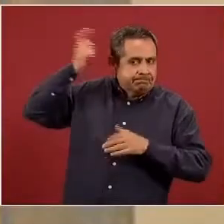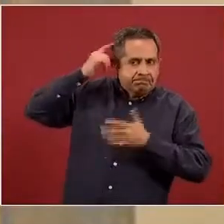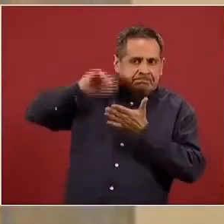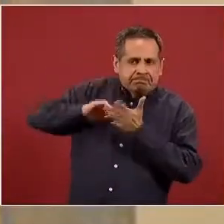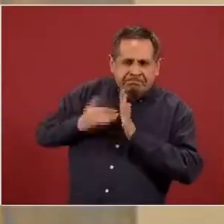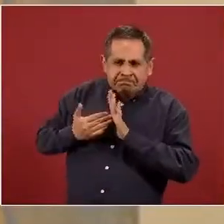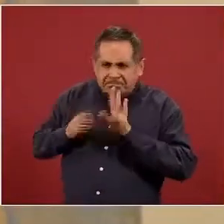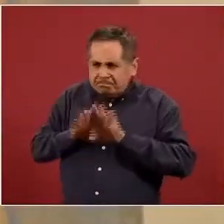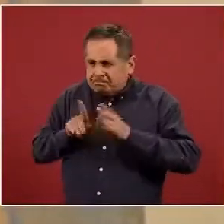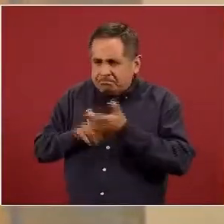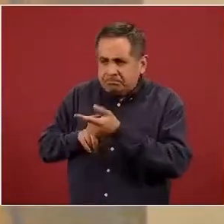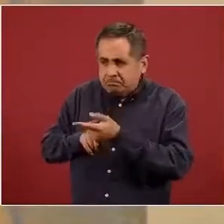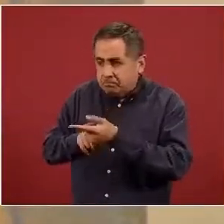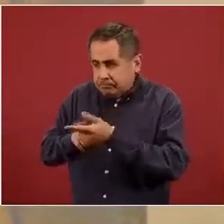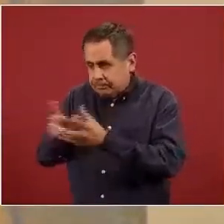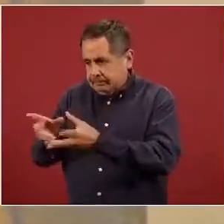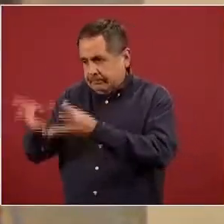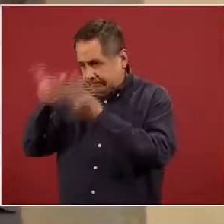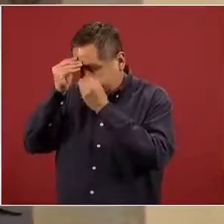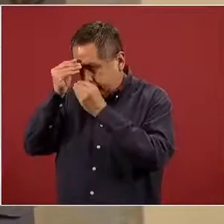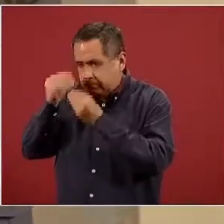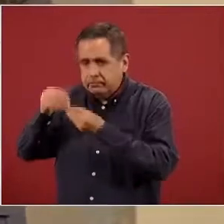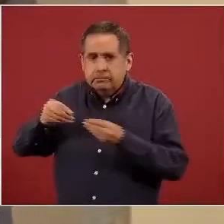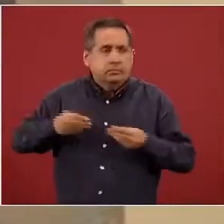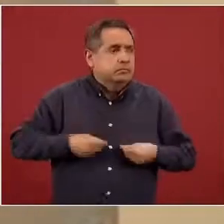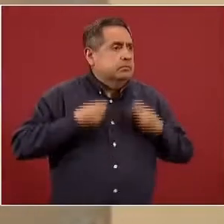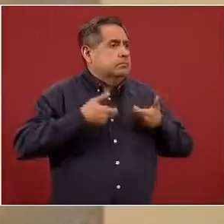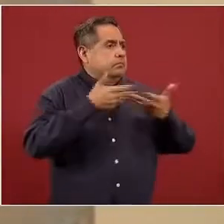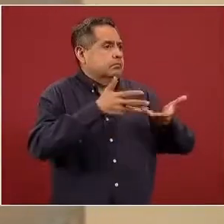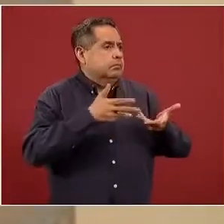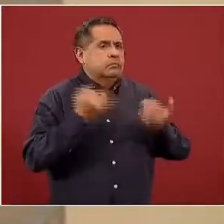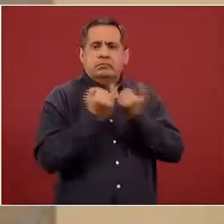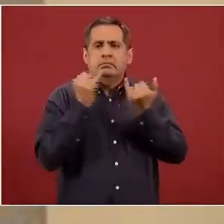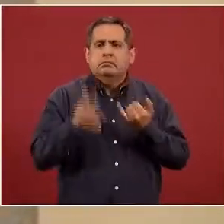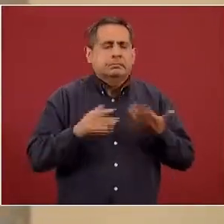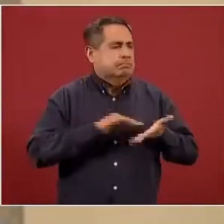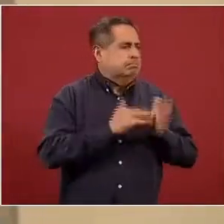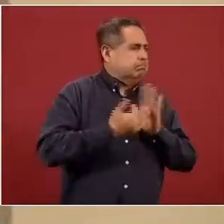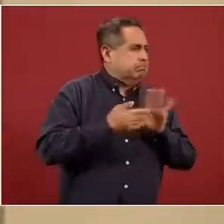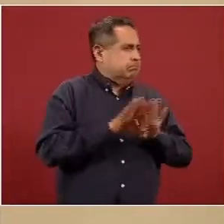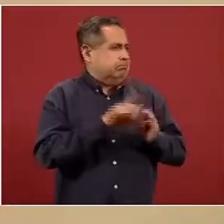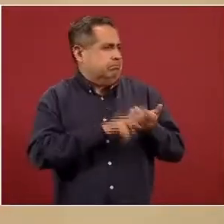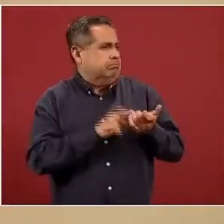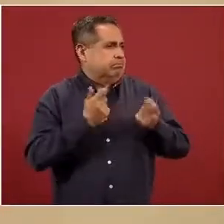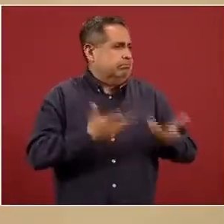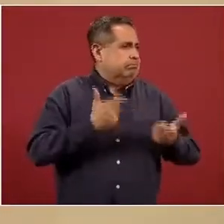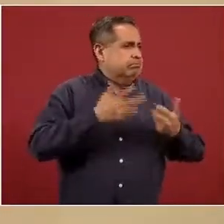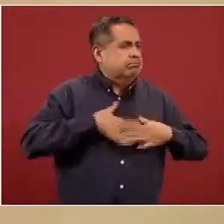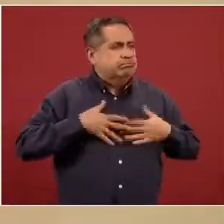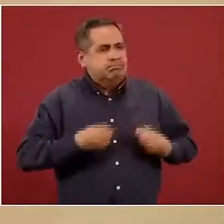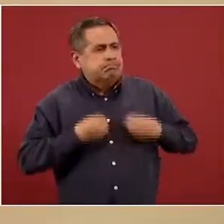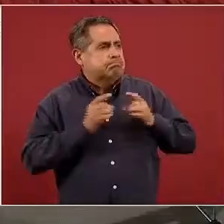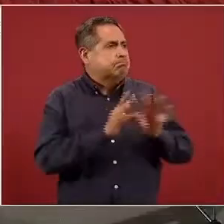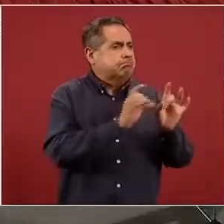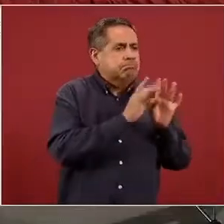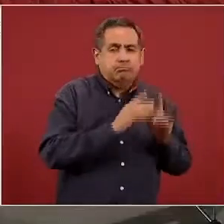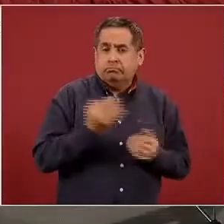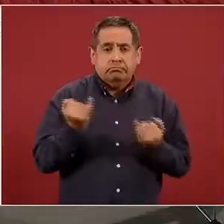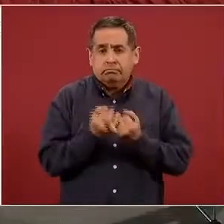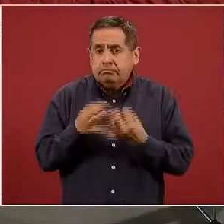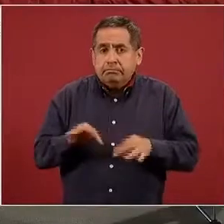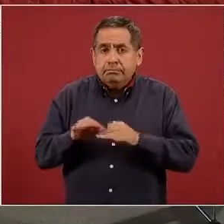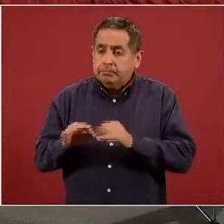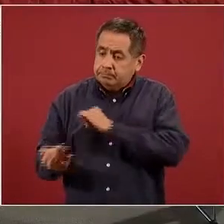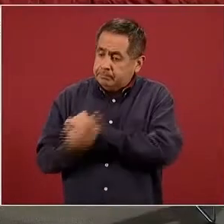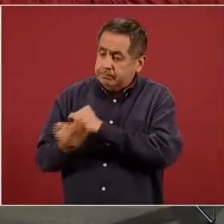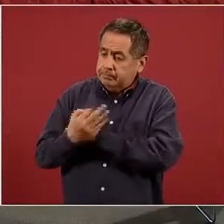pues para la vida diaria, ¿no? Es algo fundamental el tener un pensamiento estratégico de cómo reaccionar ante ciertas situaciones.